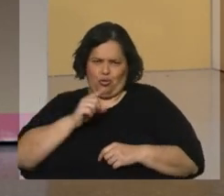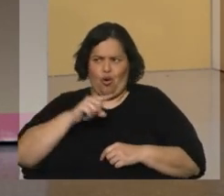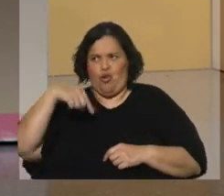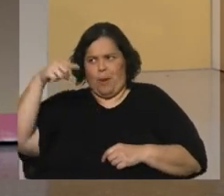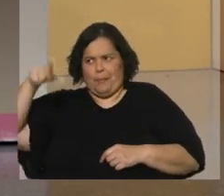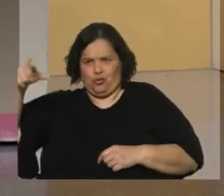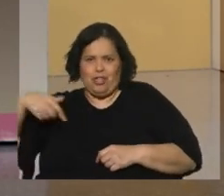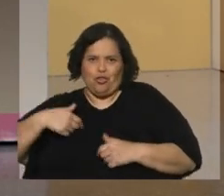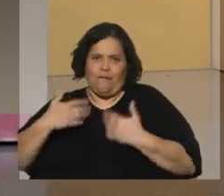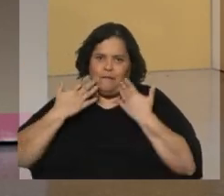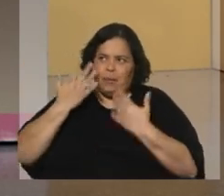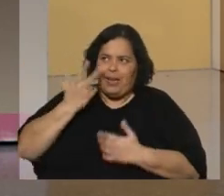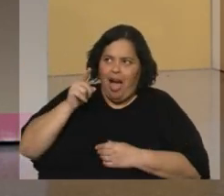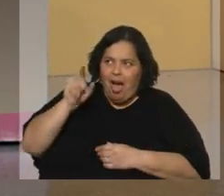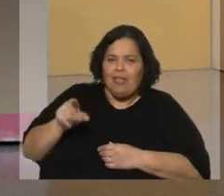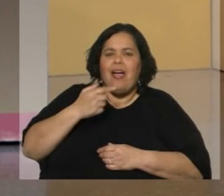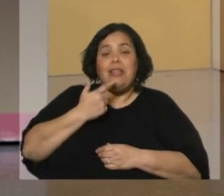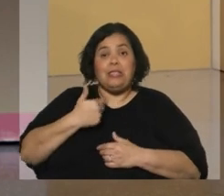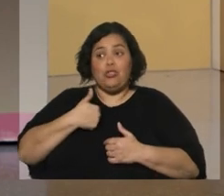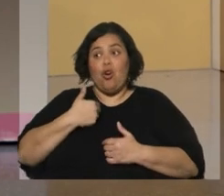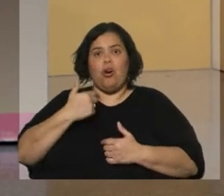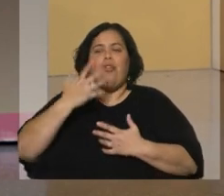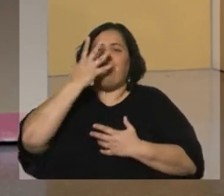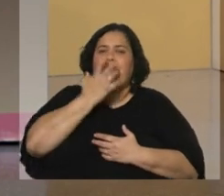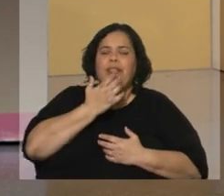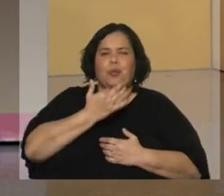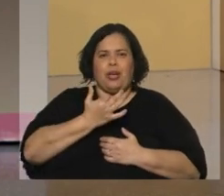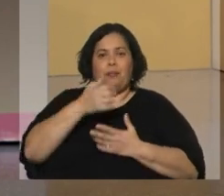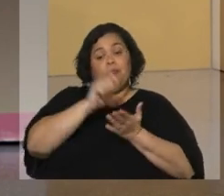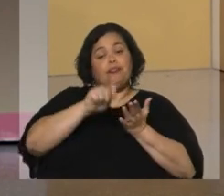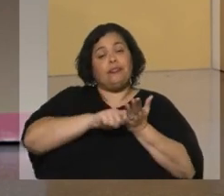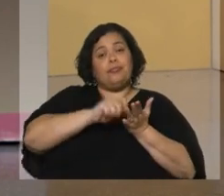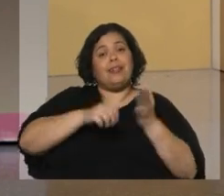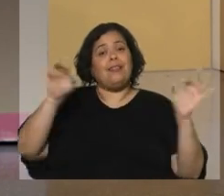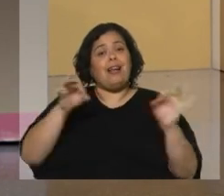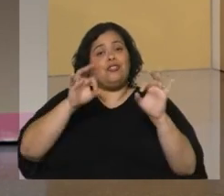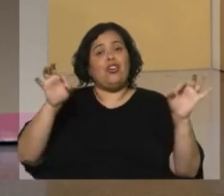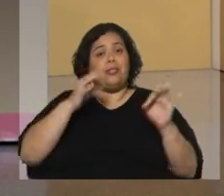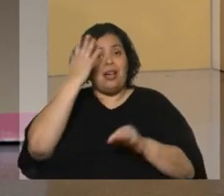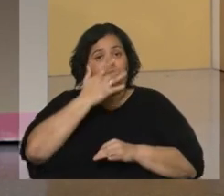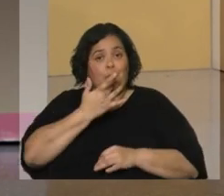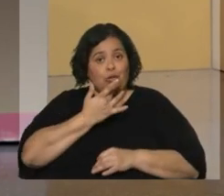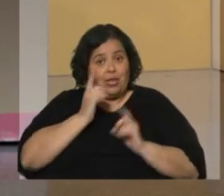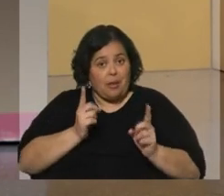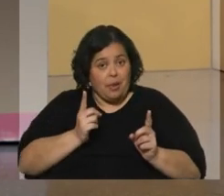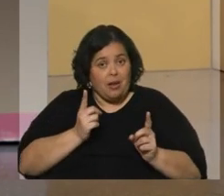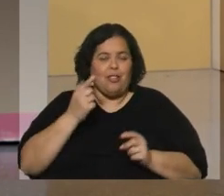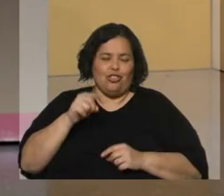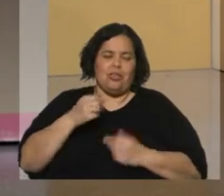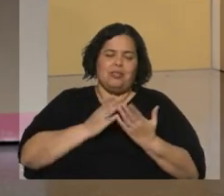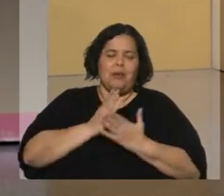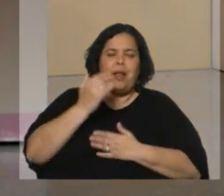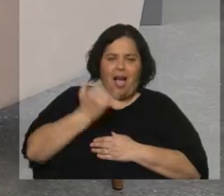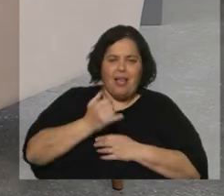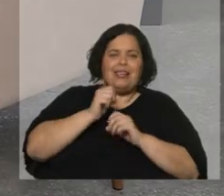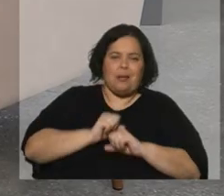admiro incluso que han dicho que estando triste han escrito canciones hermosas también Entonces tenemos esa posibilidad de los artistas a